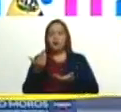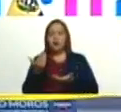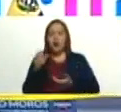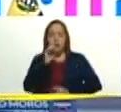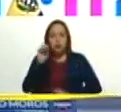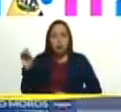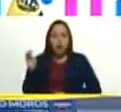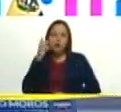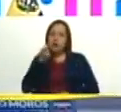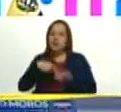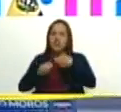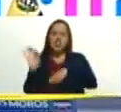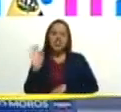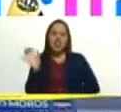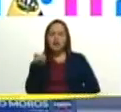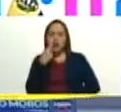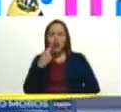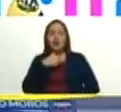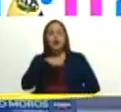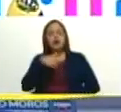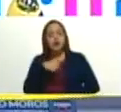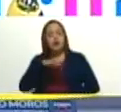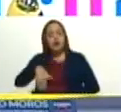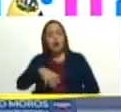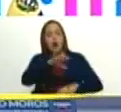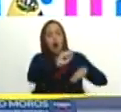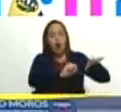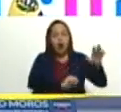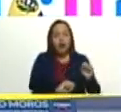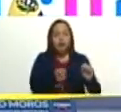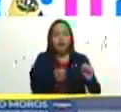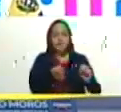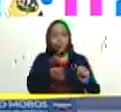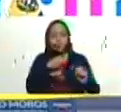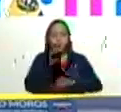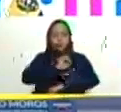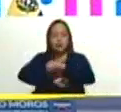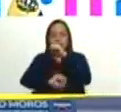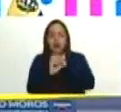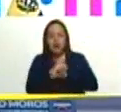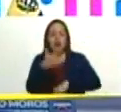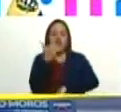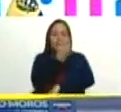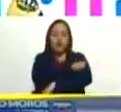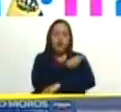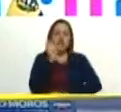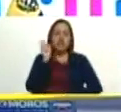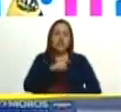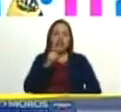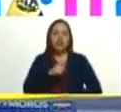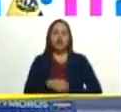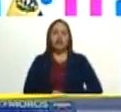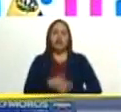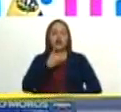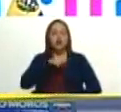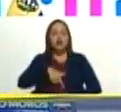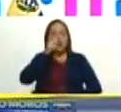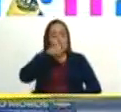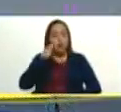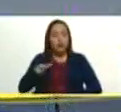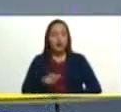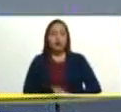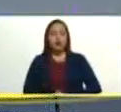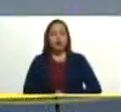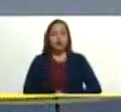aspirina. Nosotros conseguimos los medicamentos, los antivirales y las vacunas que necesitaba nuestro pueblo